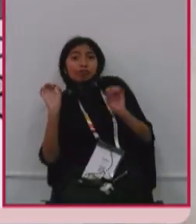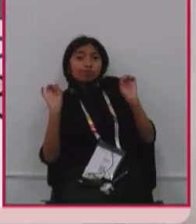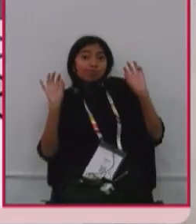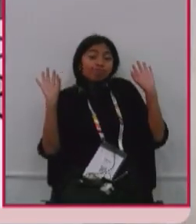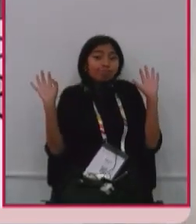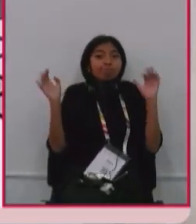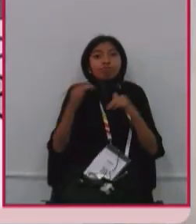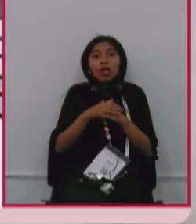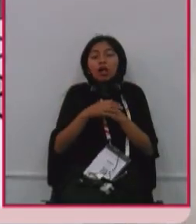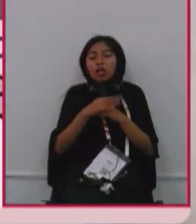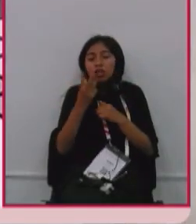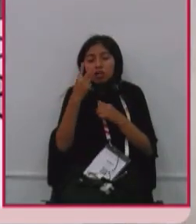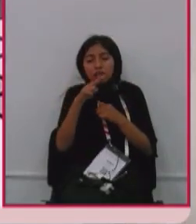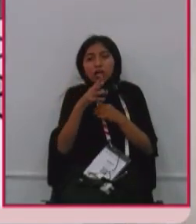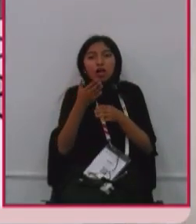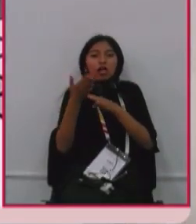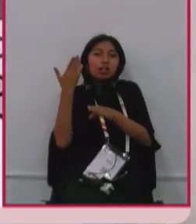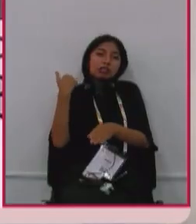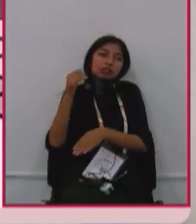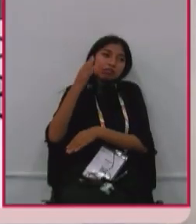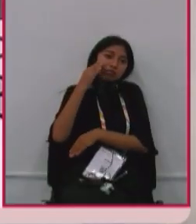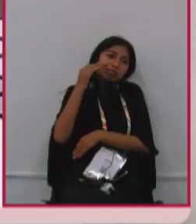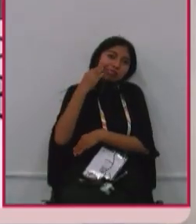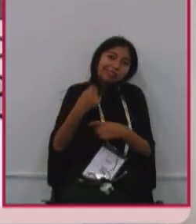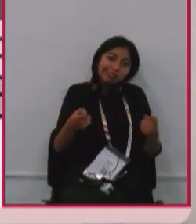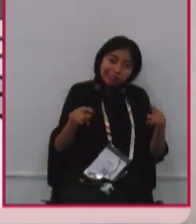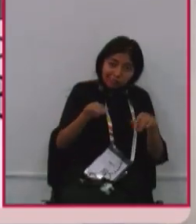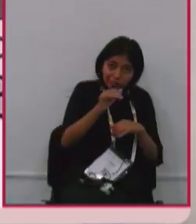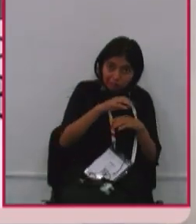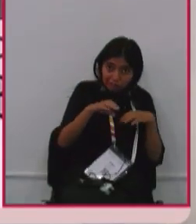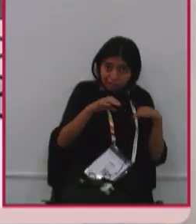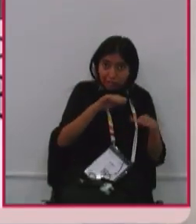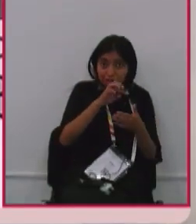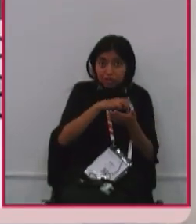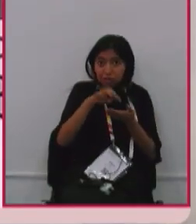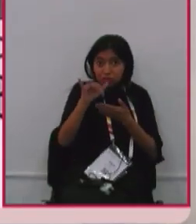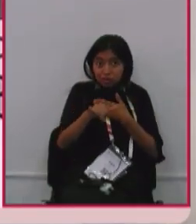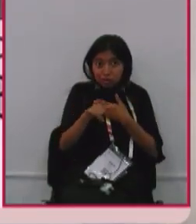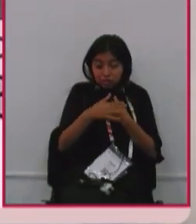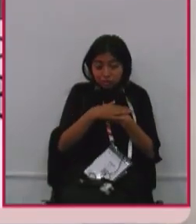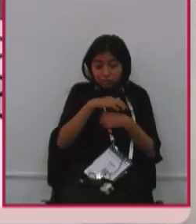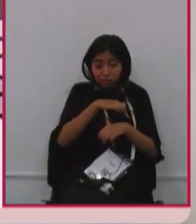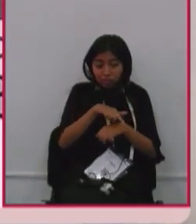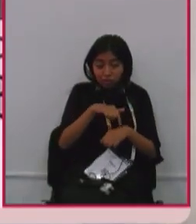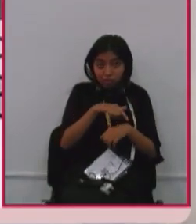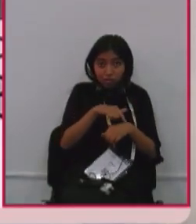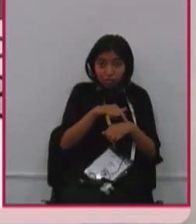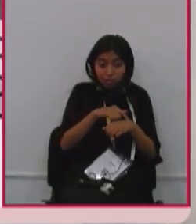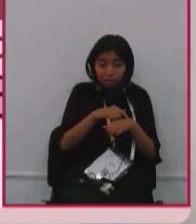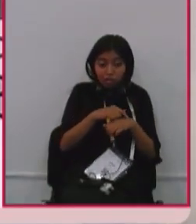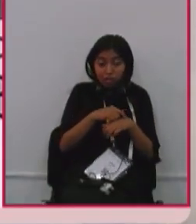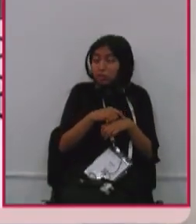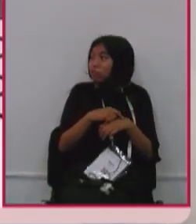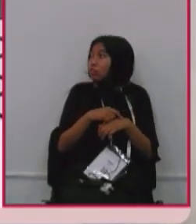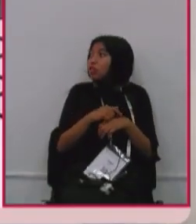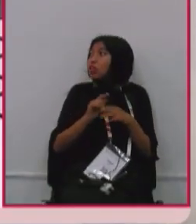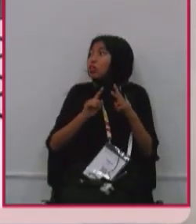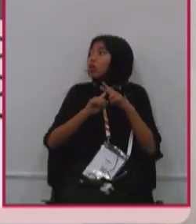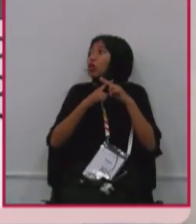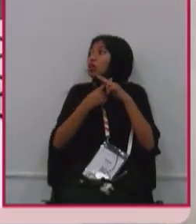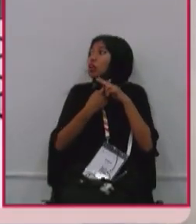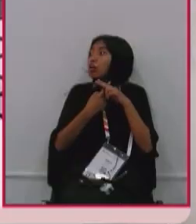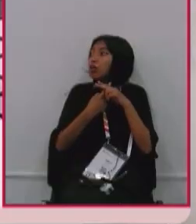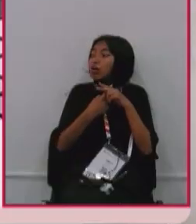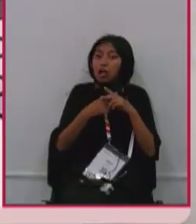casualmente algo que nos pasaba cuando ejecutábamos el proyecto era, y durante la operación también, ¿no? Inicialmente la ley